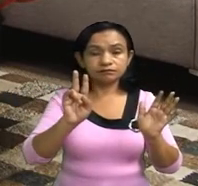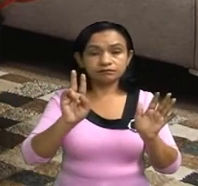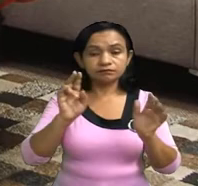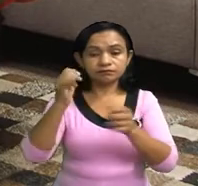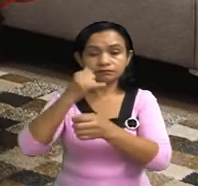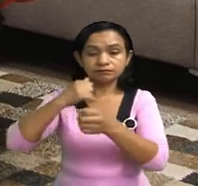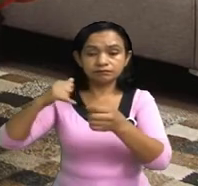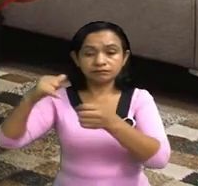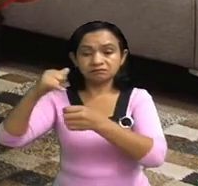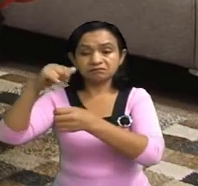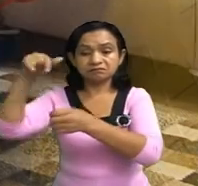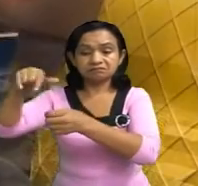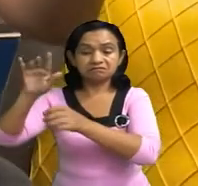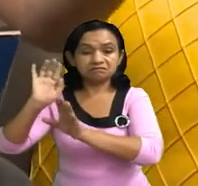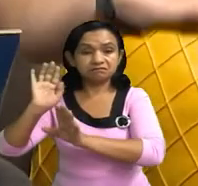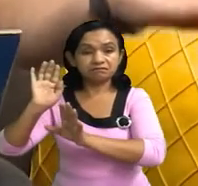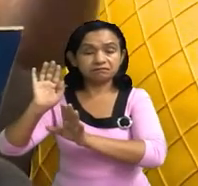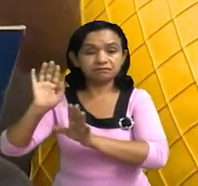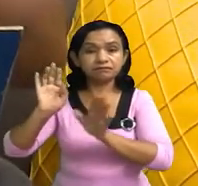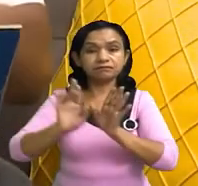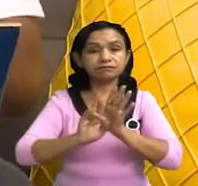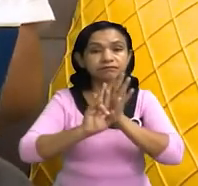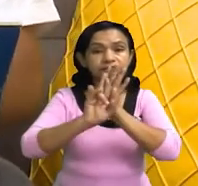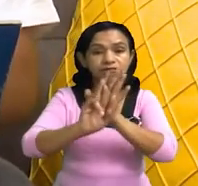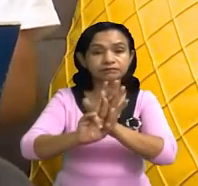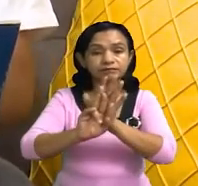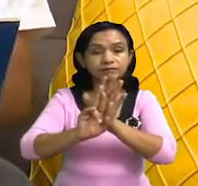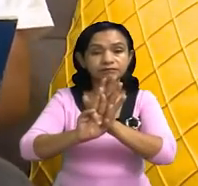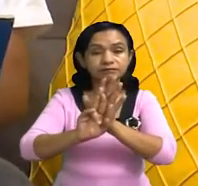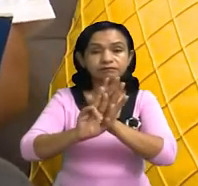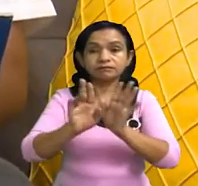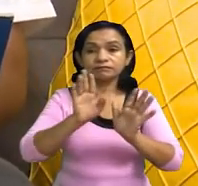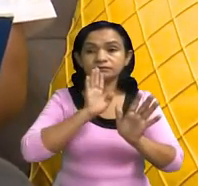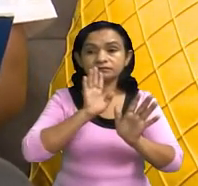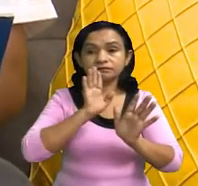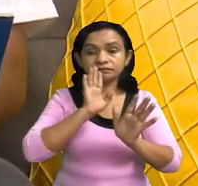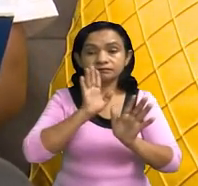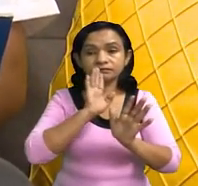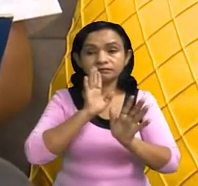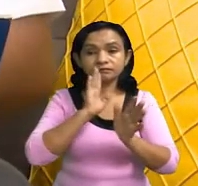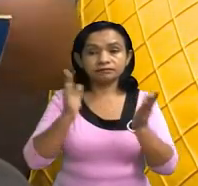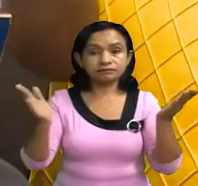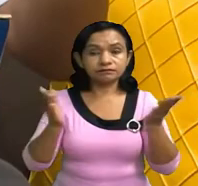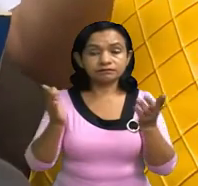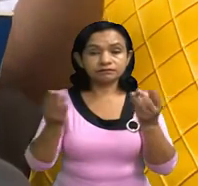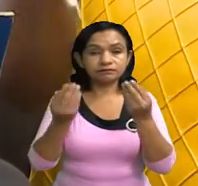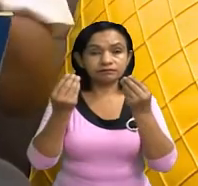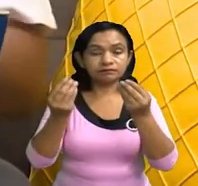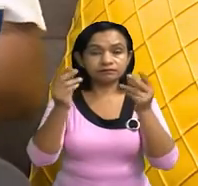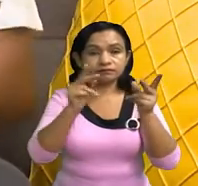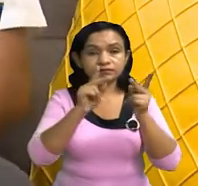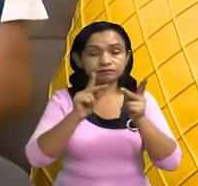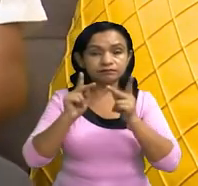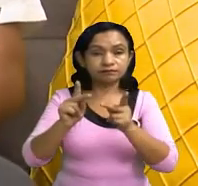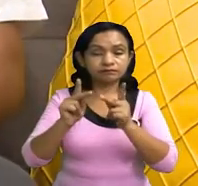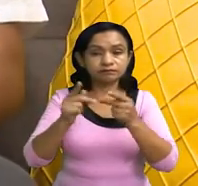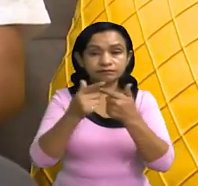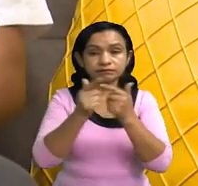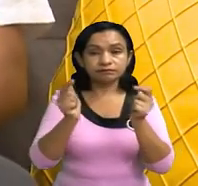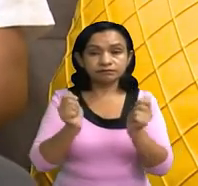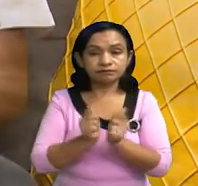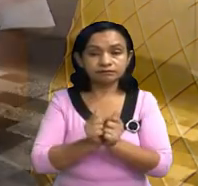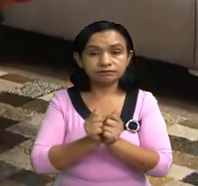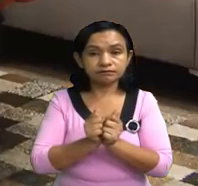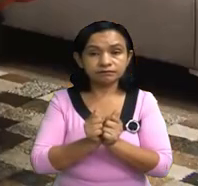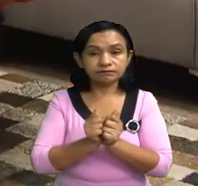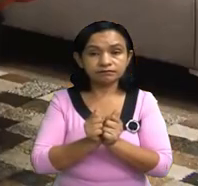isla. Ah, sí. Cuando en realidad es la representación o la expresión de muchos, es decir, de la feligresía en general.